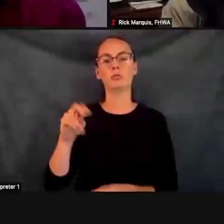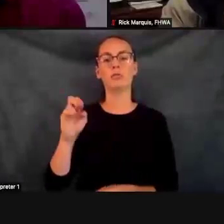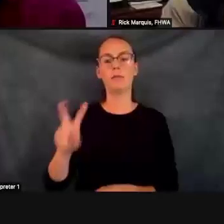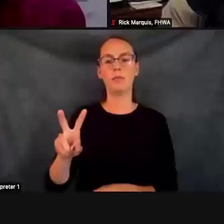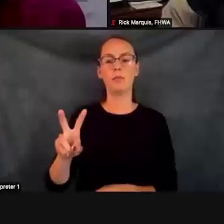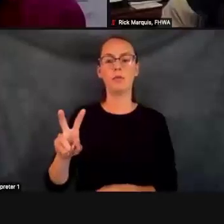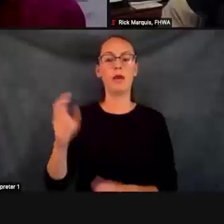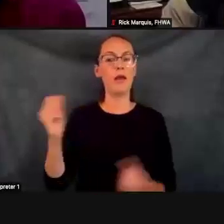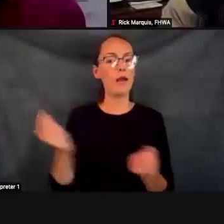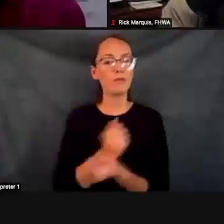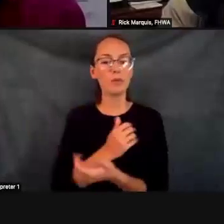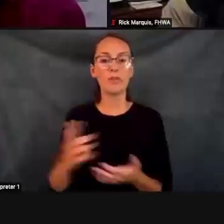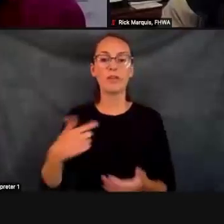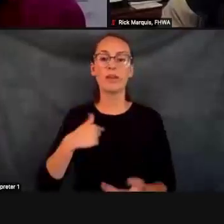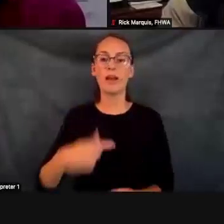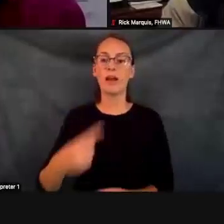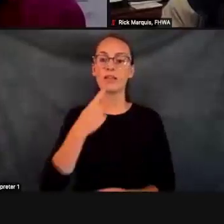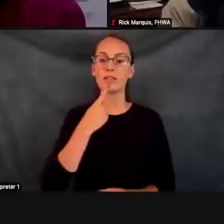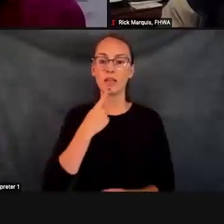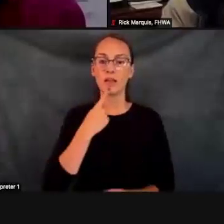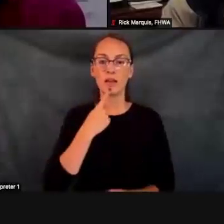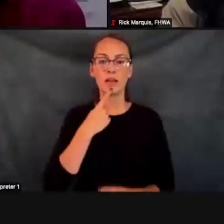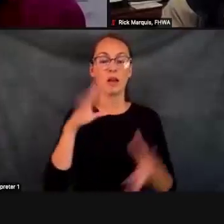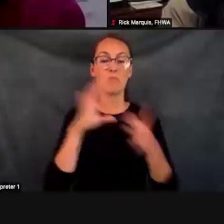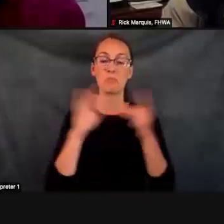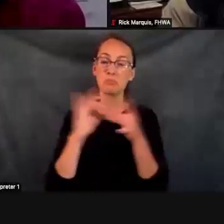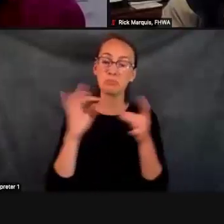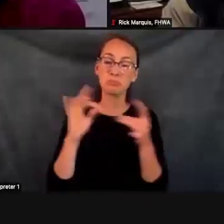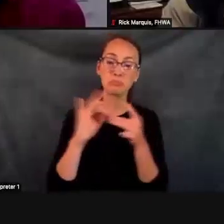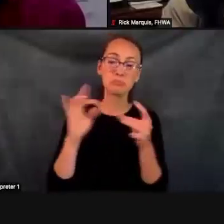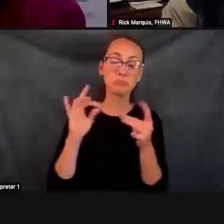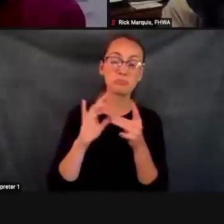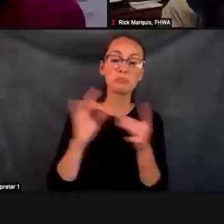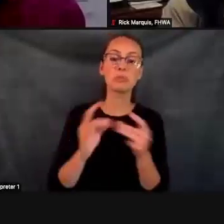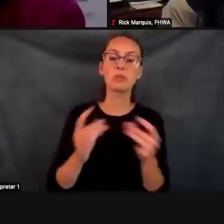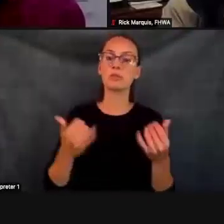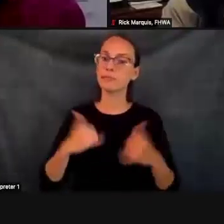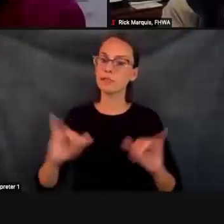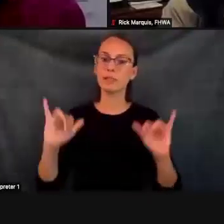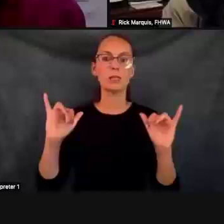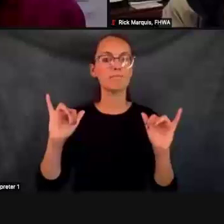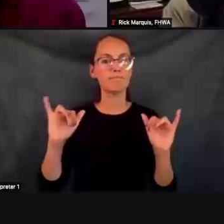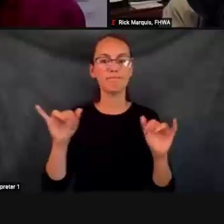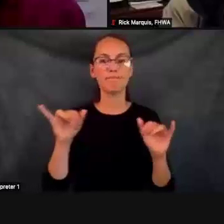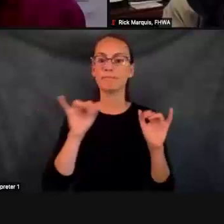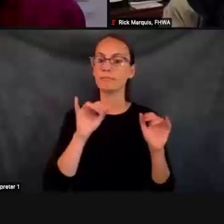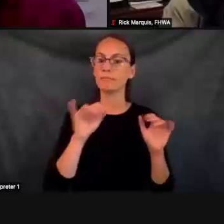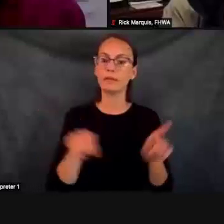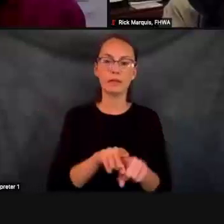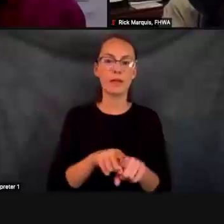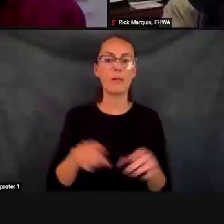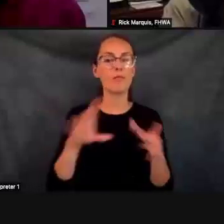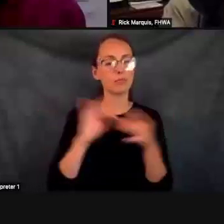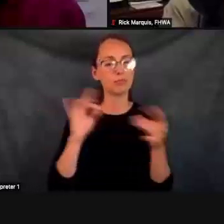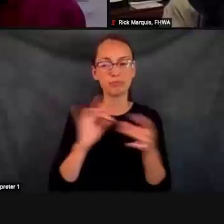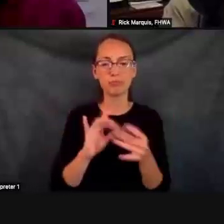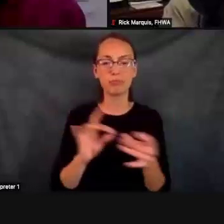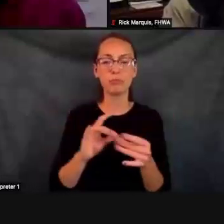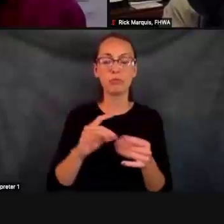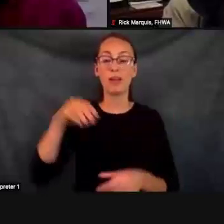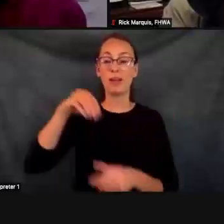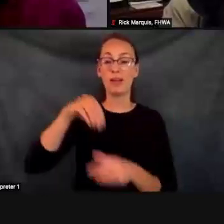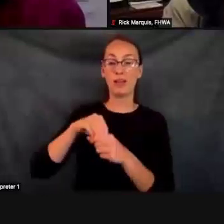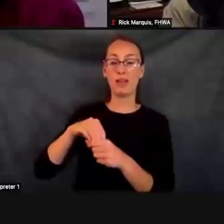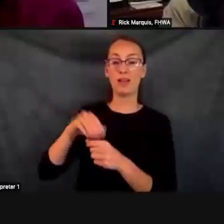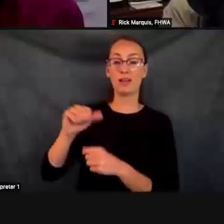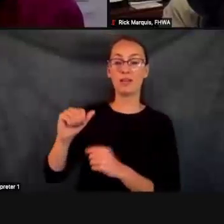hace 5 años. Y todo lo que dije, tengo las mismas preocupaciones. Otra cosa es que